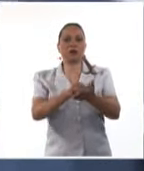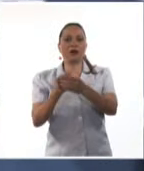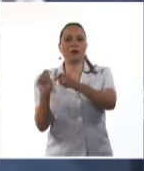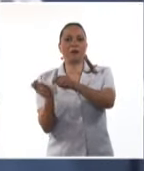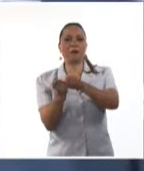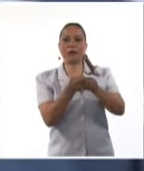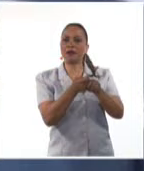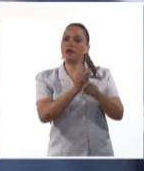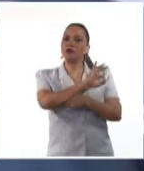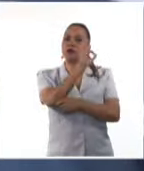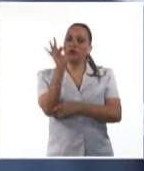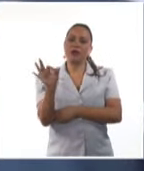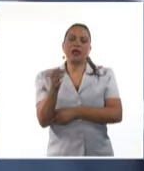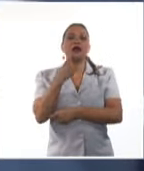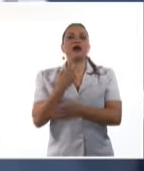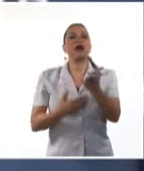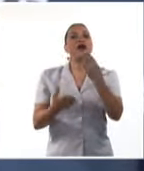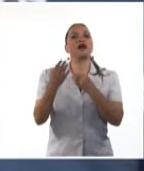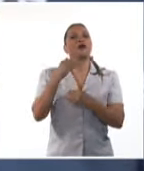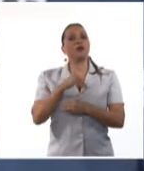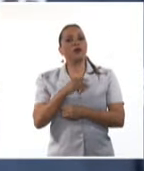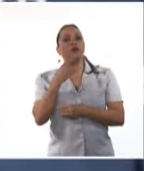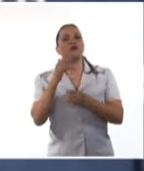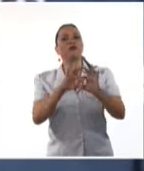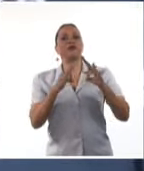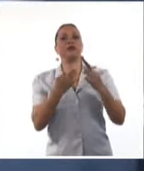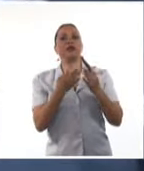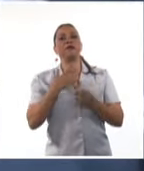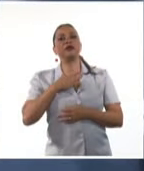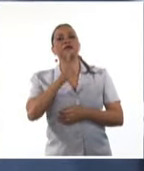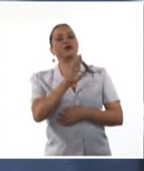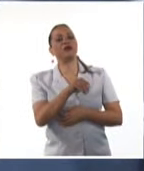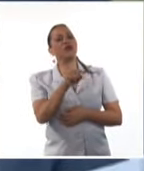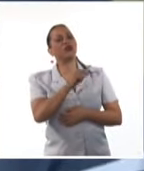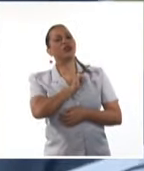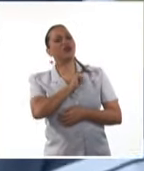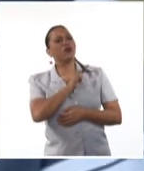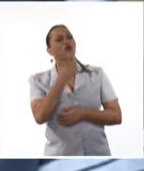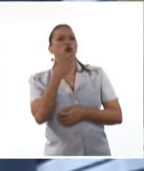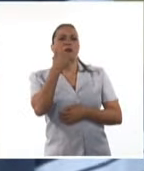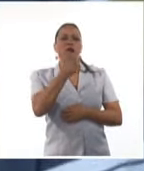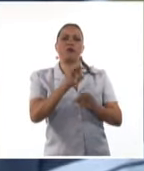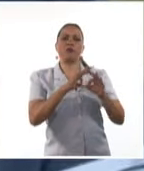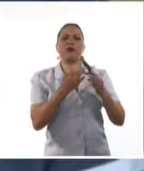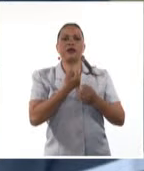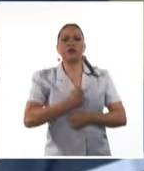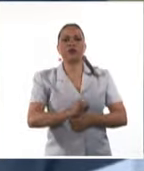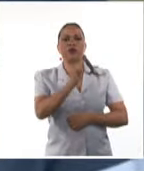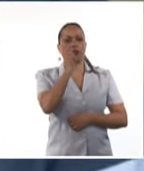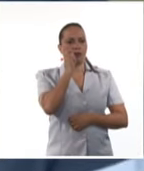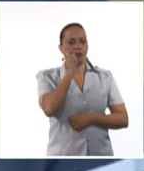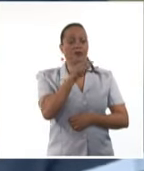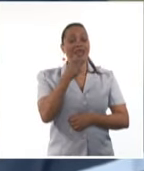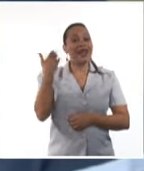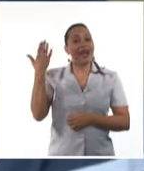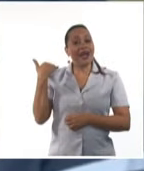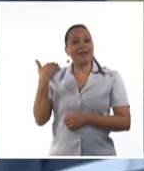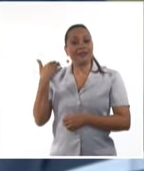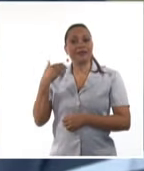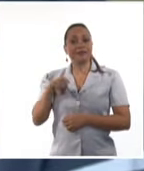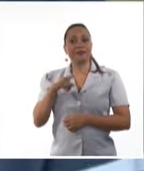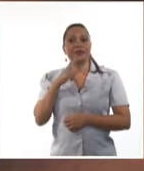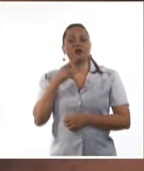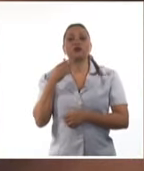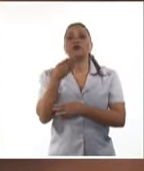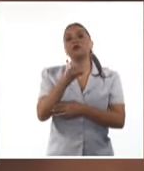El Tapene habló con mi familia, le dijeron, yo quiero lo mejor para tus hijos. Porque en aquel tiempo uno iba solamente